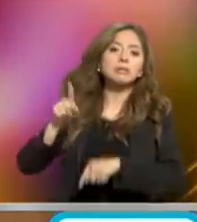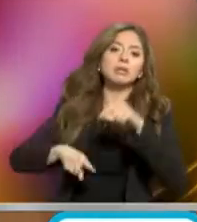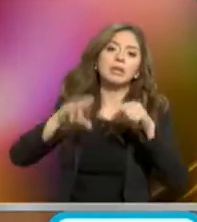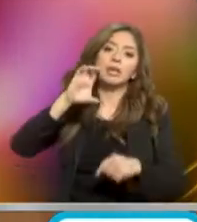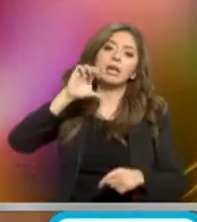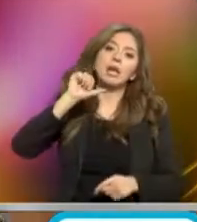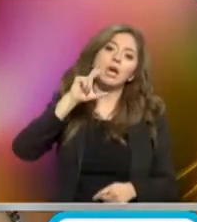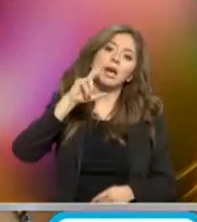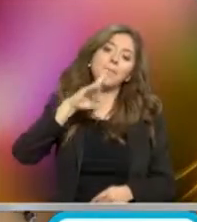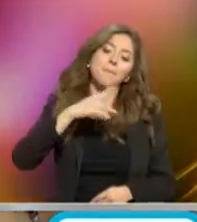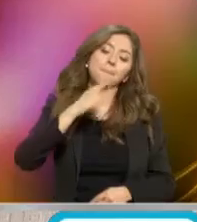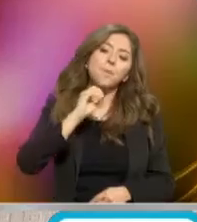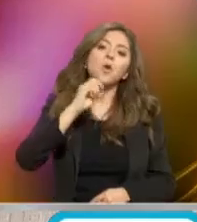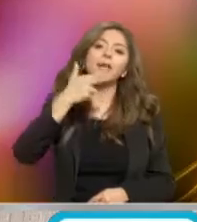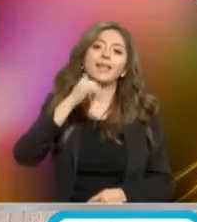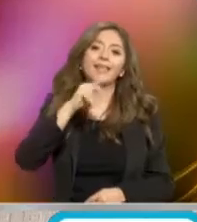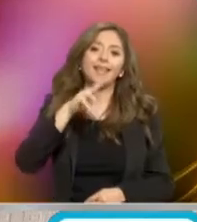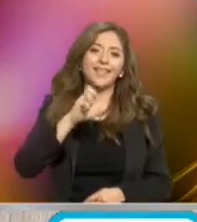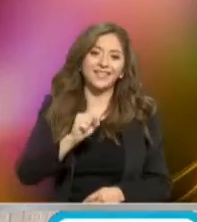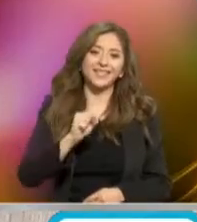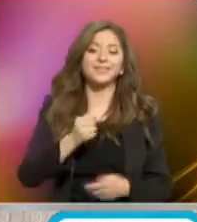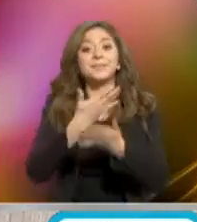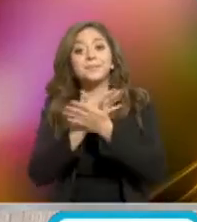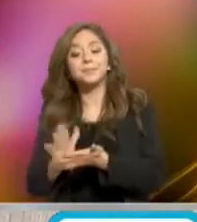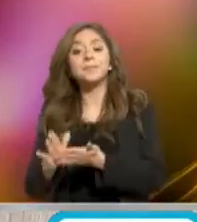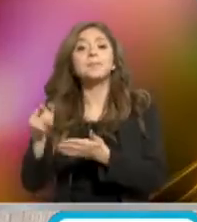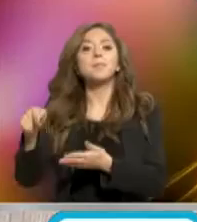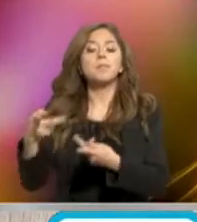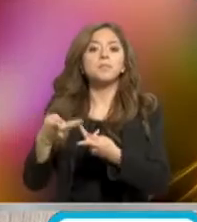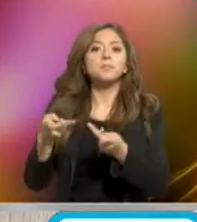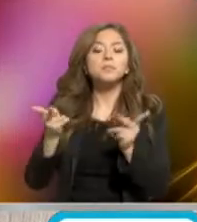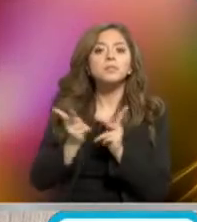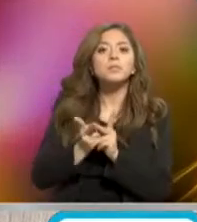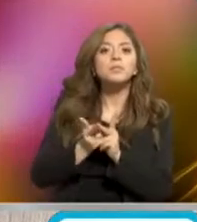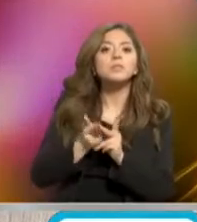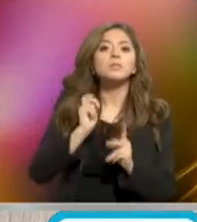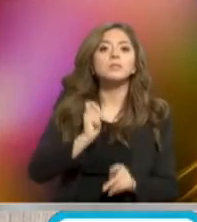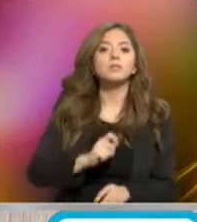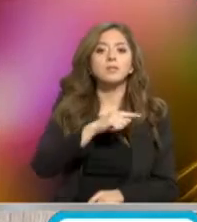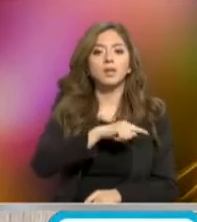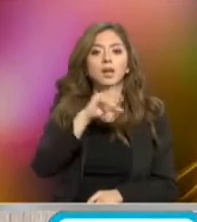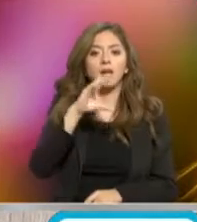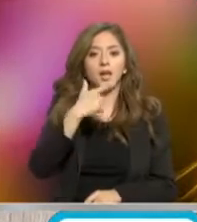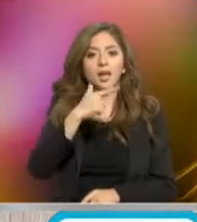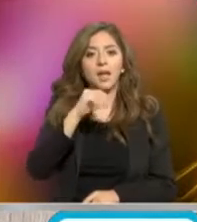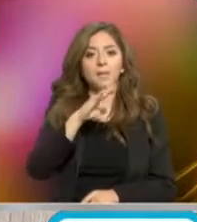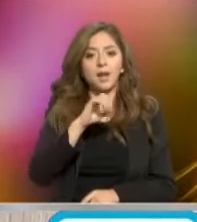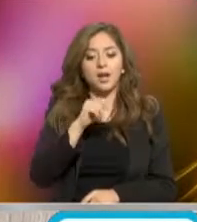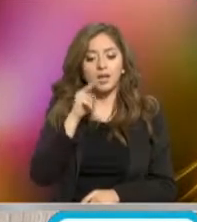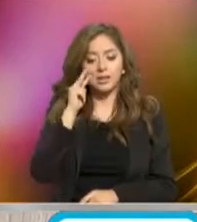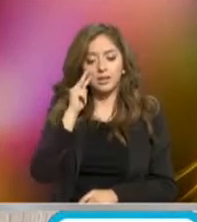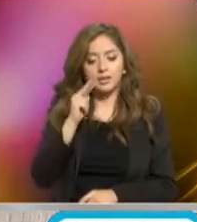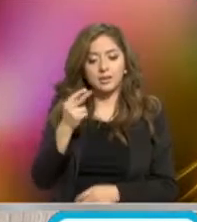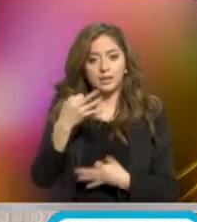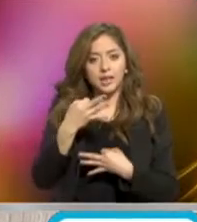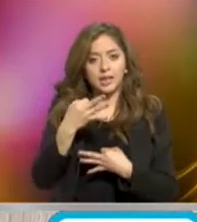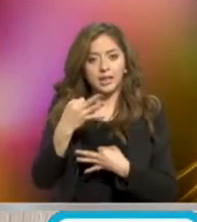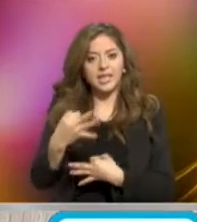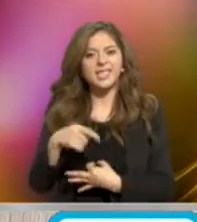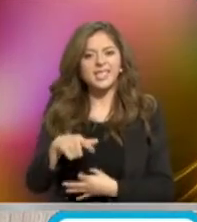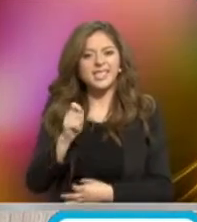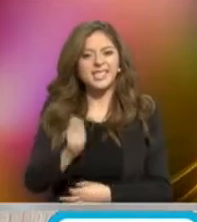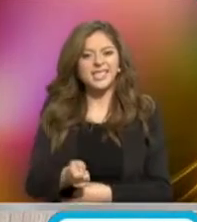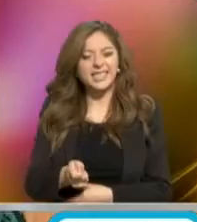está rico. excelente. Perfecto. Así Oye, es. y nos vamos a pasar al siguiente platillo, que yo ya veo que a Gabriela le están brillando los ojos, ¿verdad? Cuéntanos un